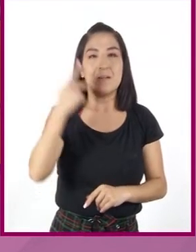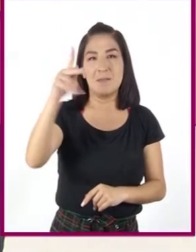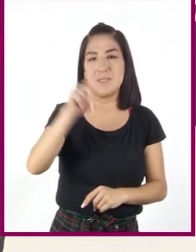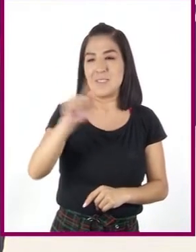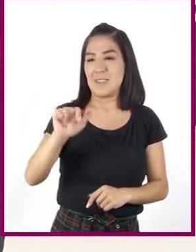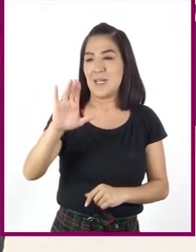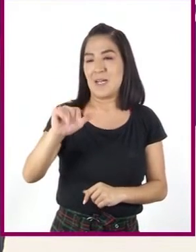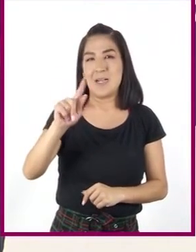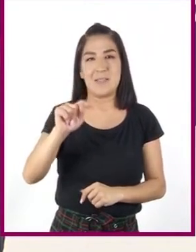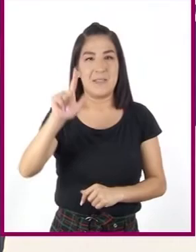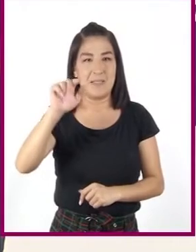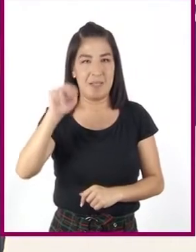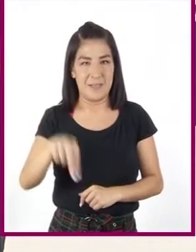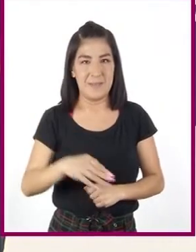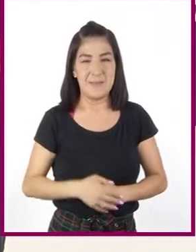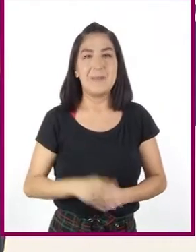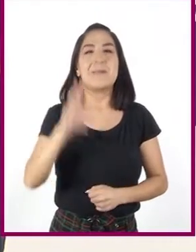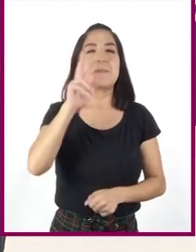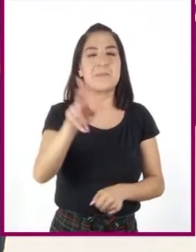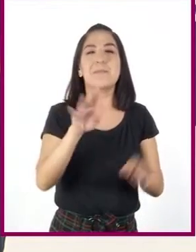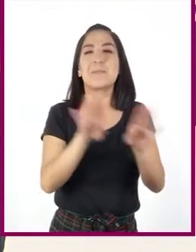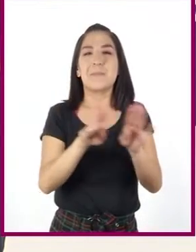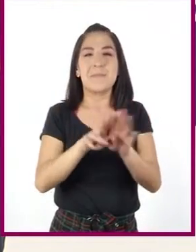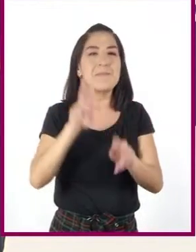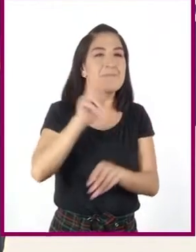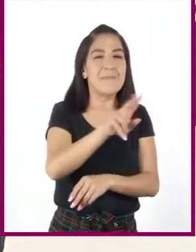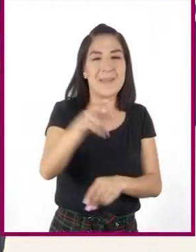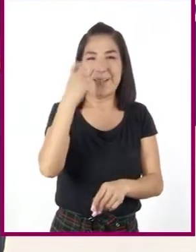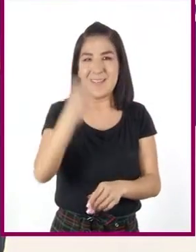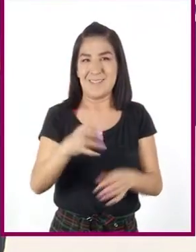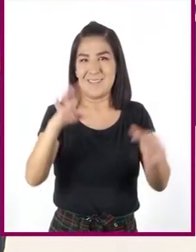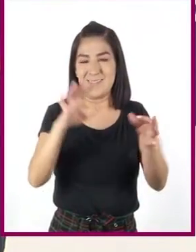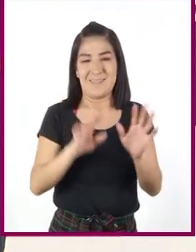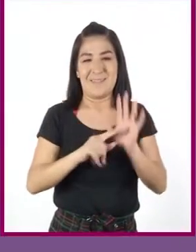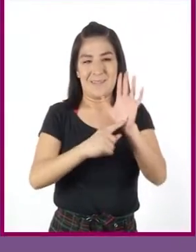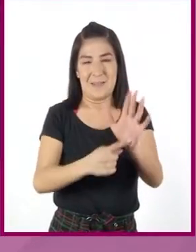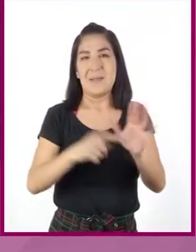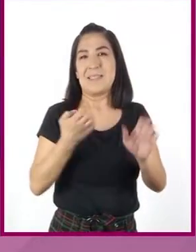Zacatlán. Les invitamos a hacer un recorrido visual por esta entidad.